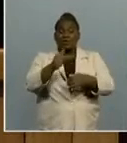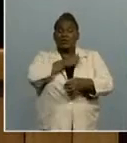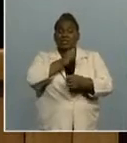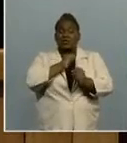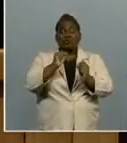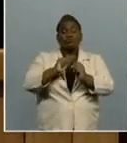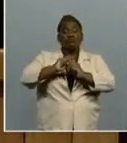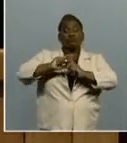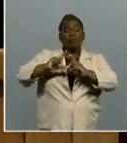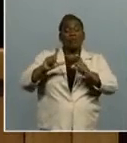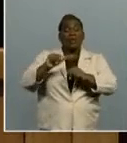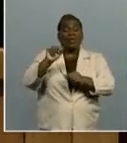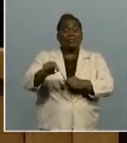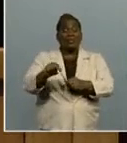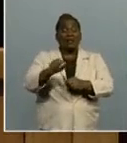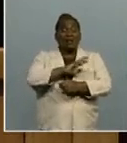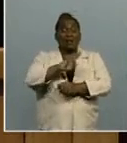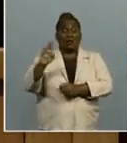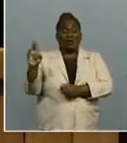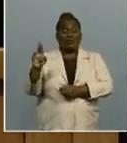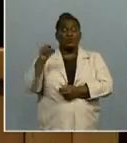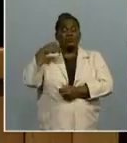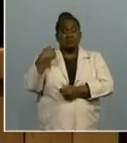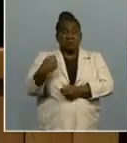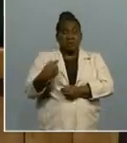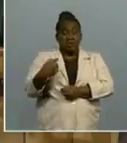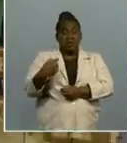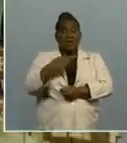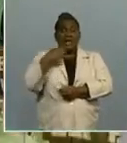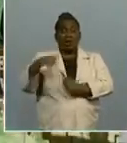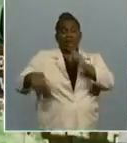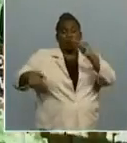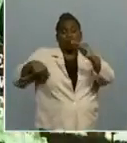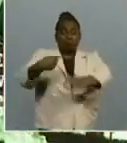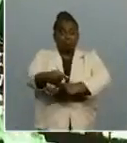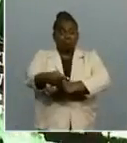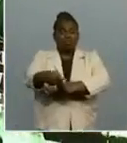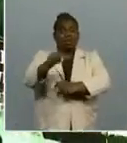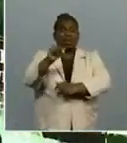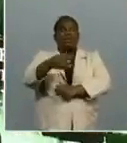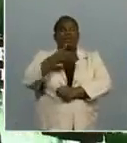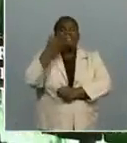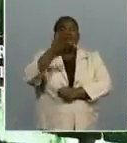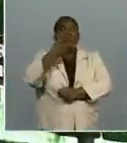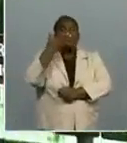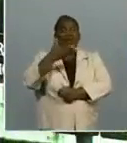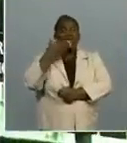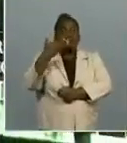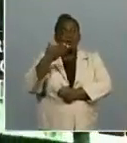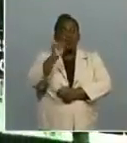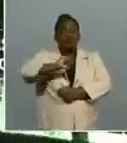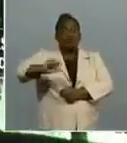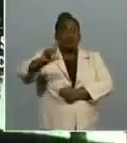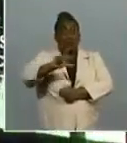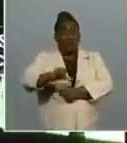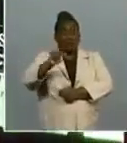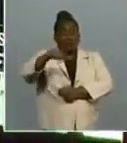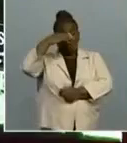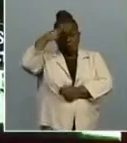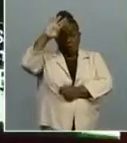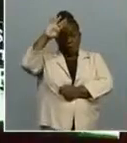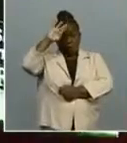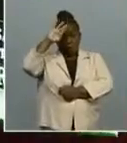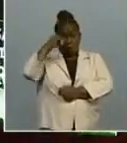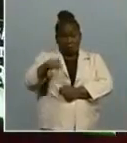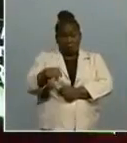a la revolución y fueron sorprendidos por ella la declaración del carácter socialista de la revolución en las